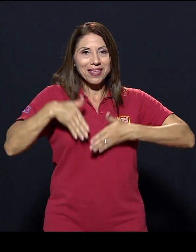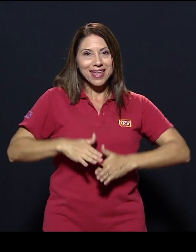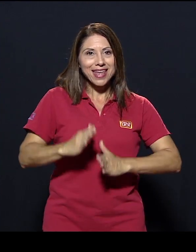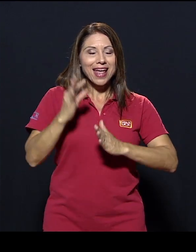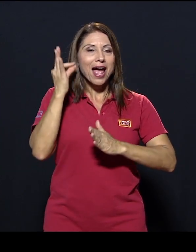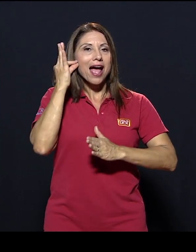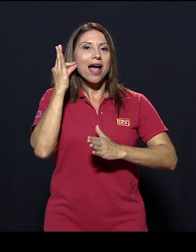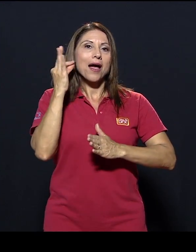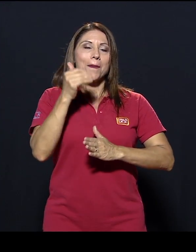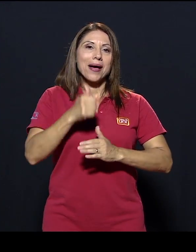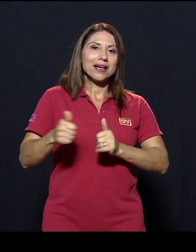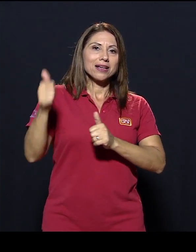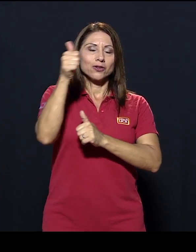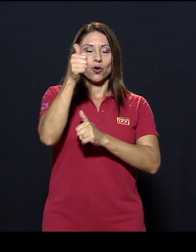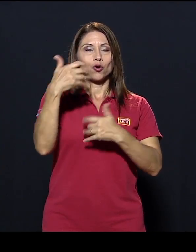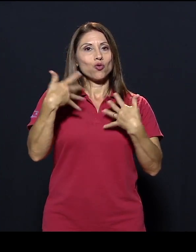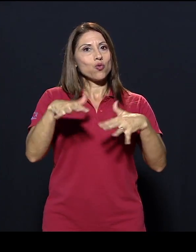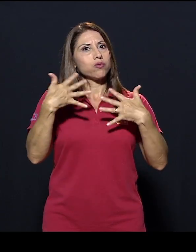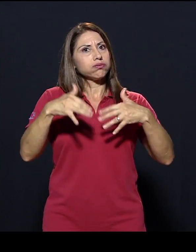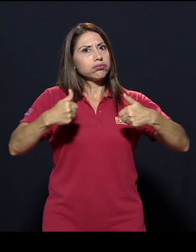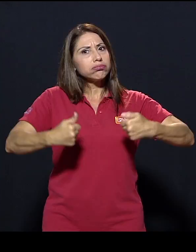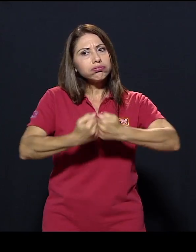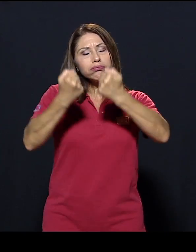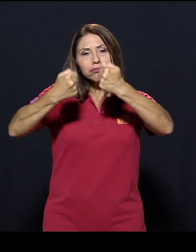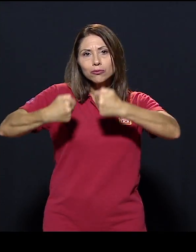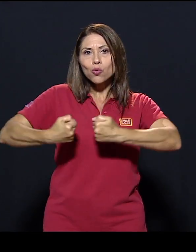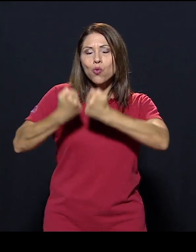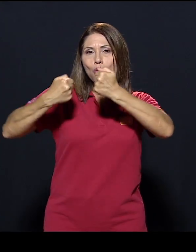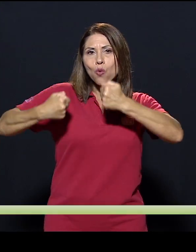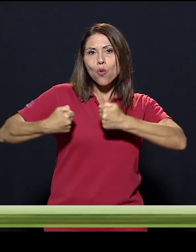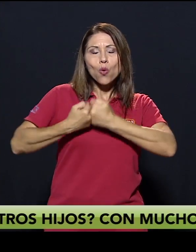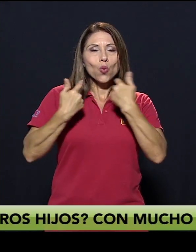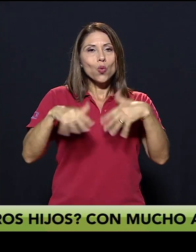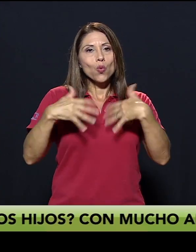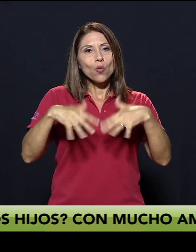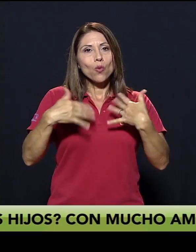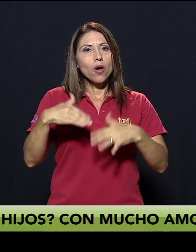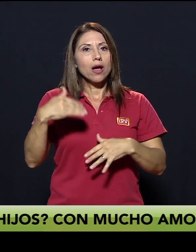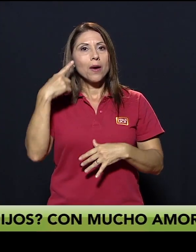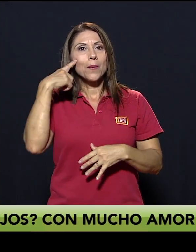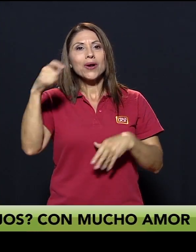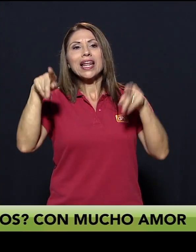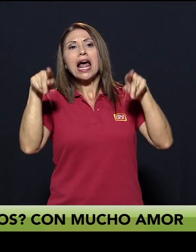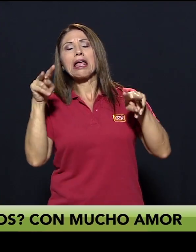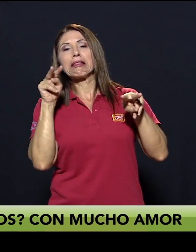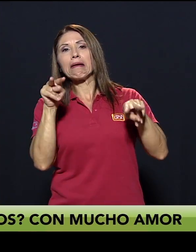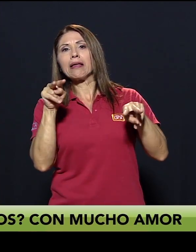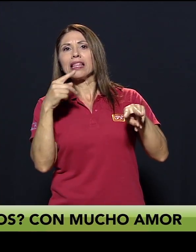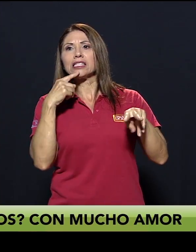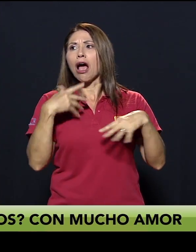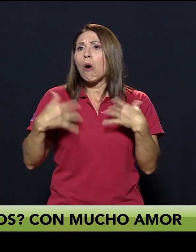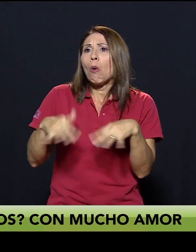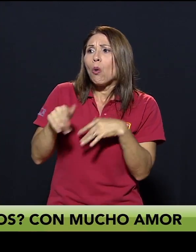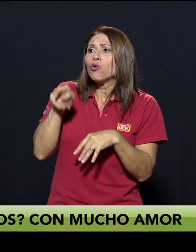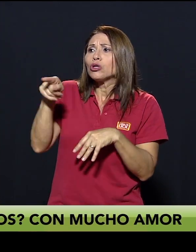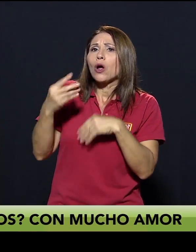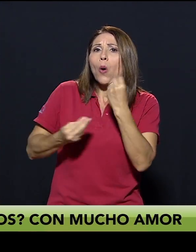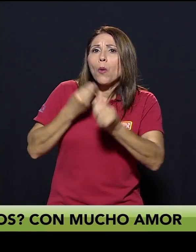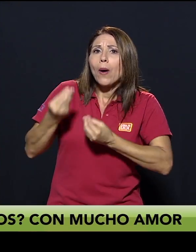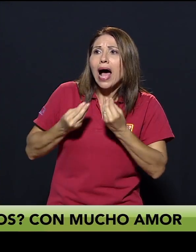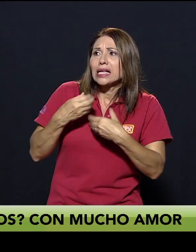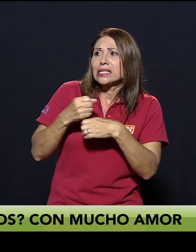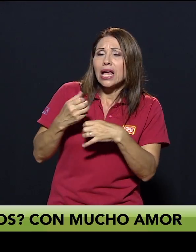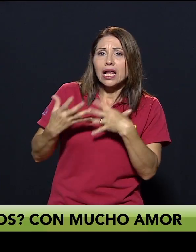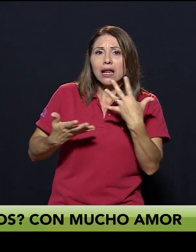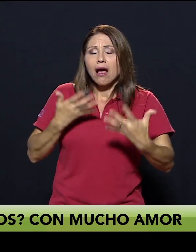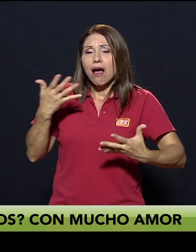fue nuestra hija mayor, y fueron unos retos grandísimos, porque todo el mundo, ¿verdad?, desde afuera siempre decía, pero ¿y